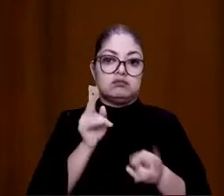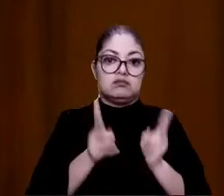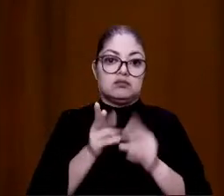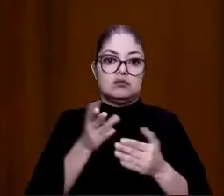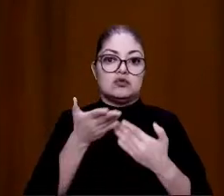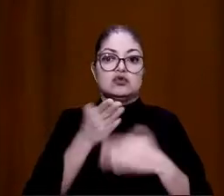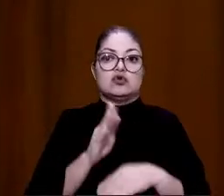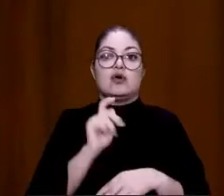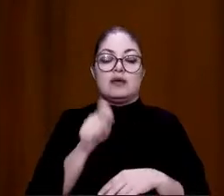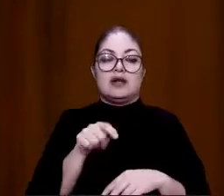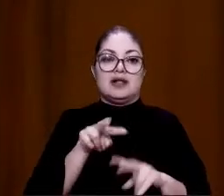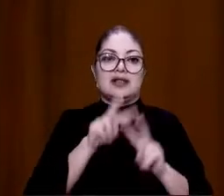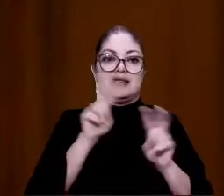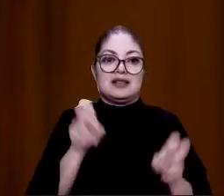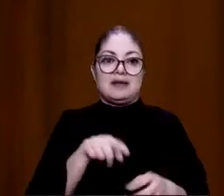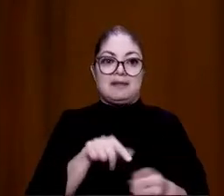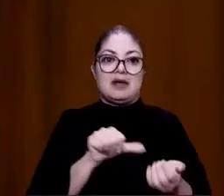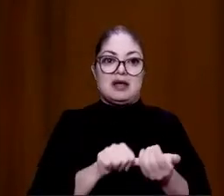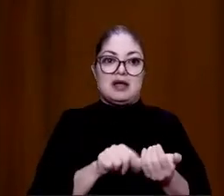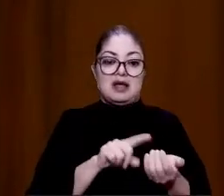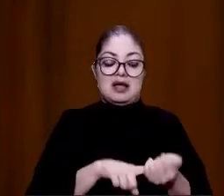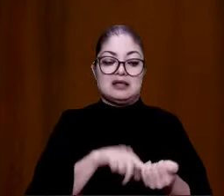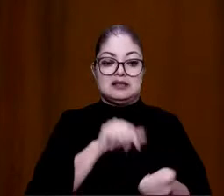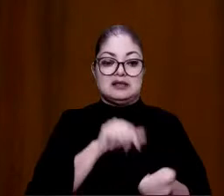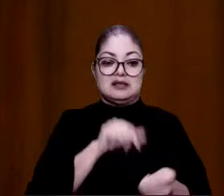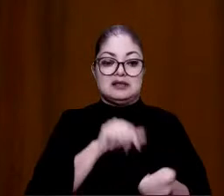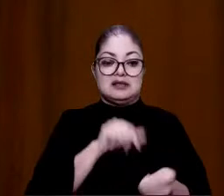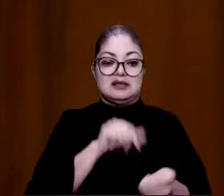de las aplicaciones que también afecta a nuestro sector.